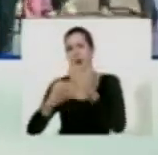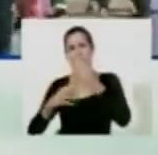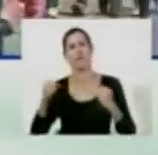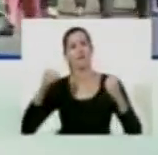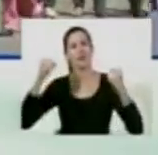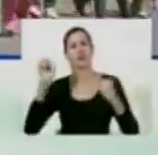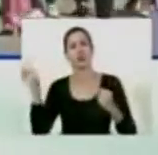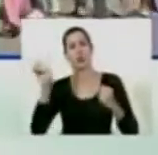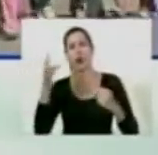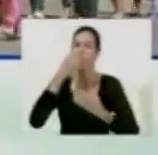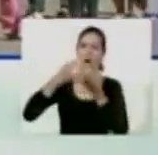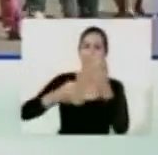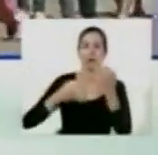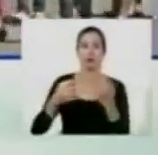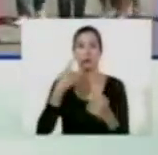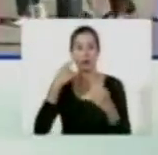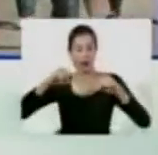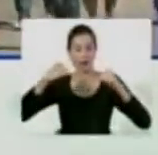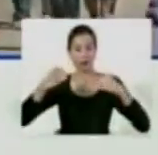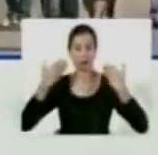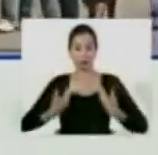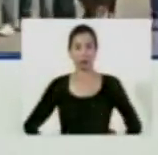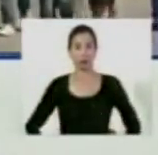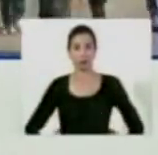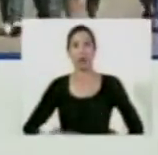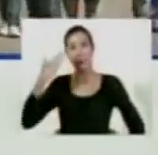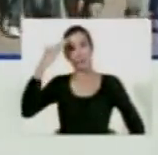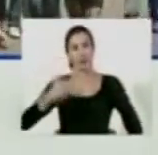un ejercicio físico, militar, popular.